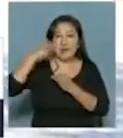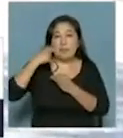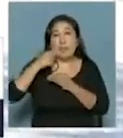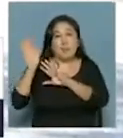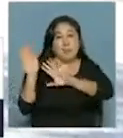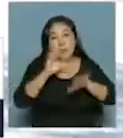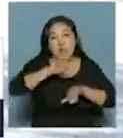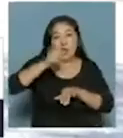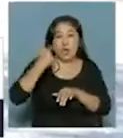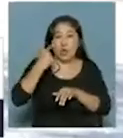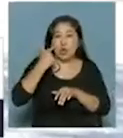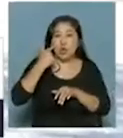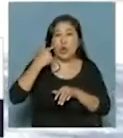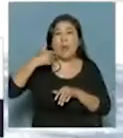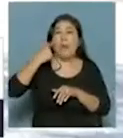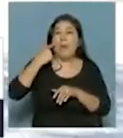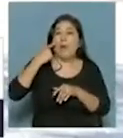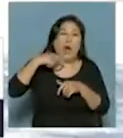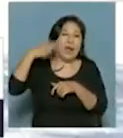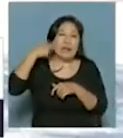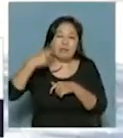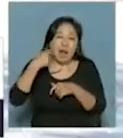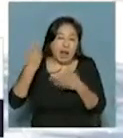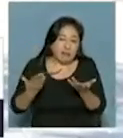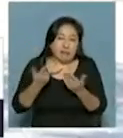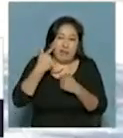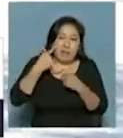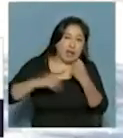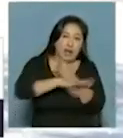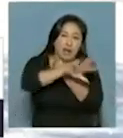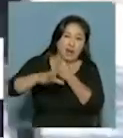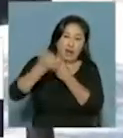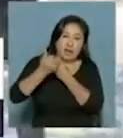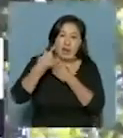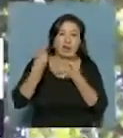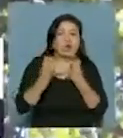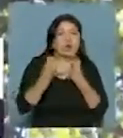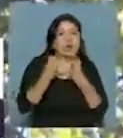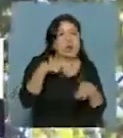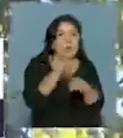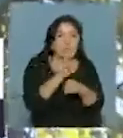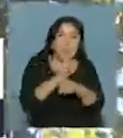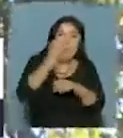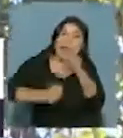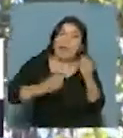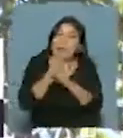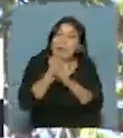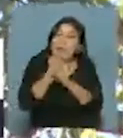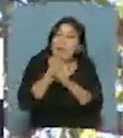digamos, pecarí, vizcacha, todo lo que... todos los animales protegidos. Hasta